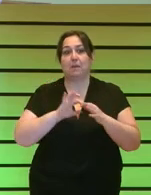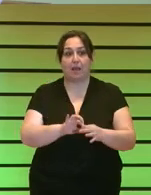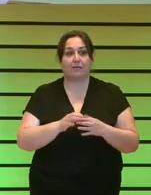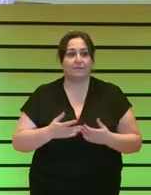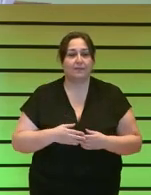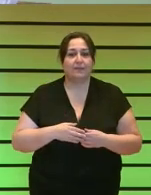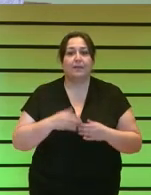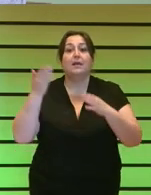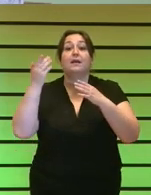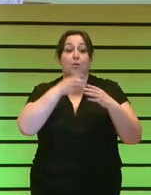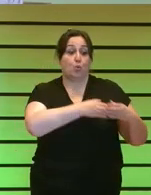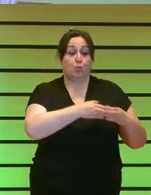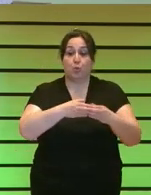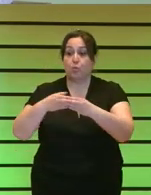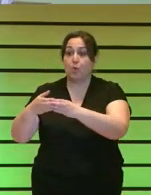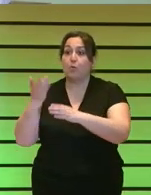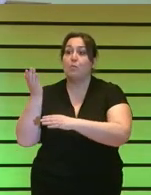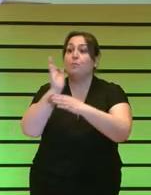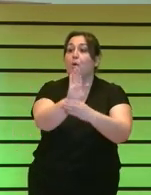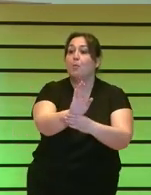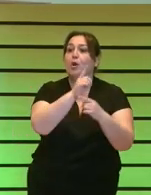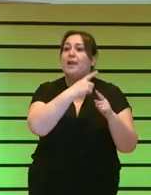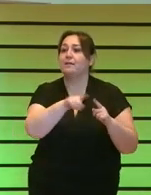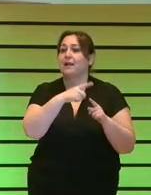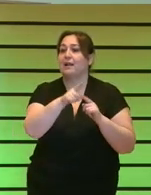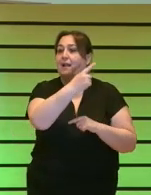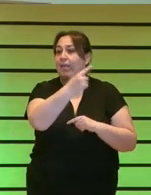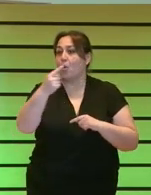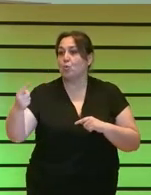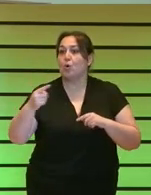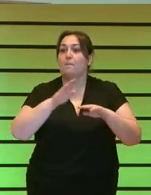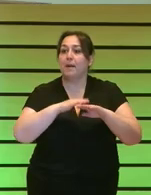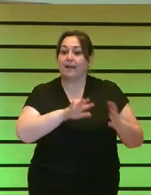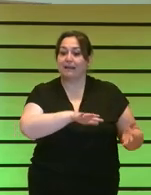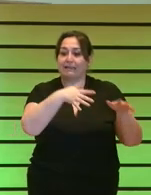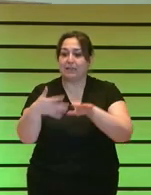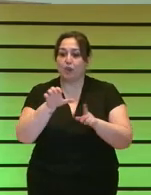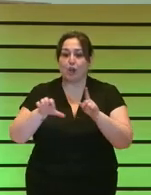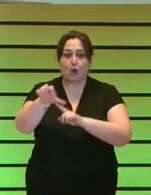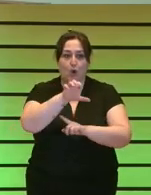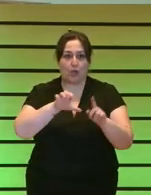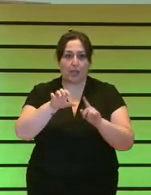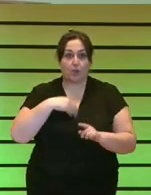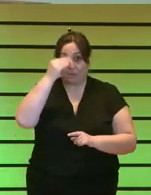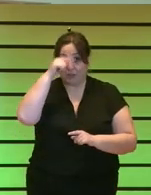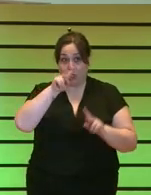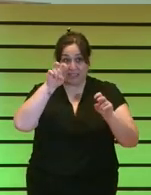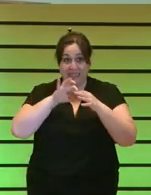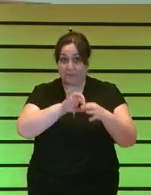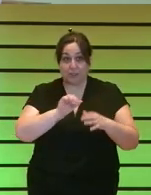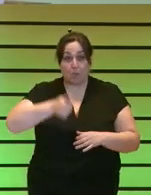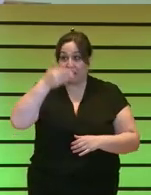qué propone cada uno en su modelo de transición ecológica Esto es lo más importante que deberíamos estar debatiendo en estos momentos